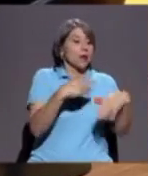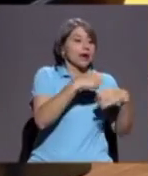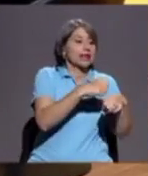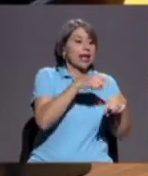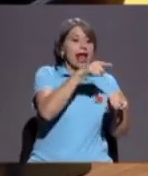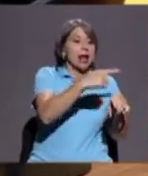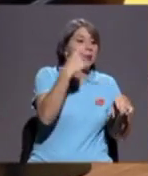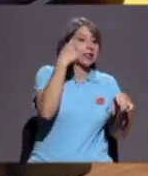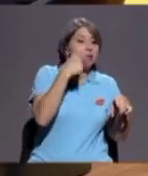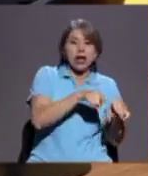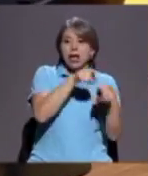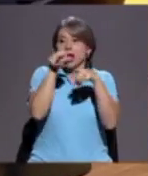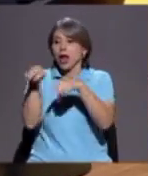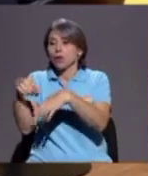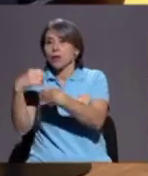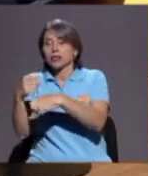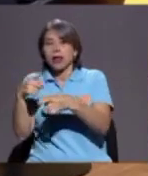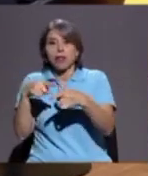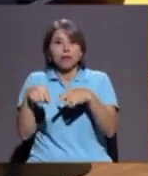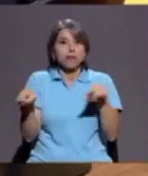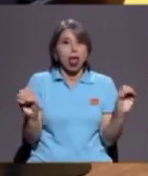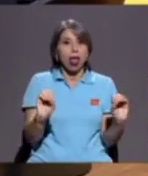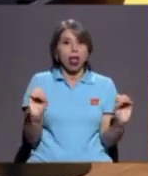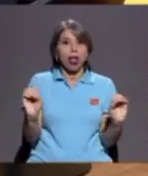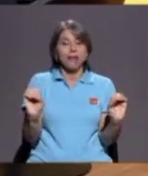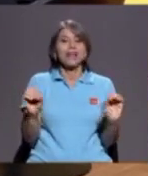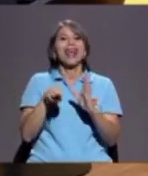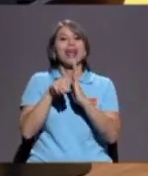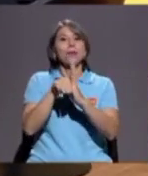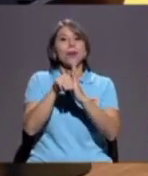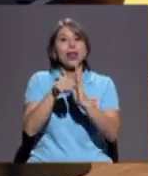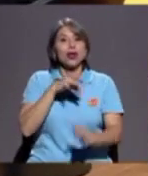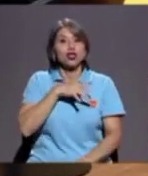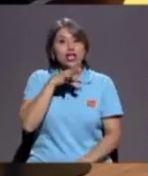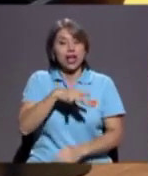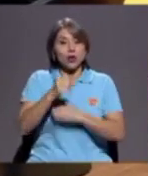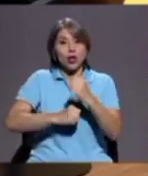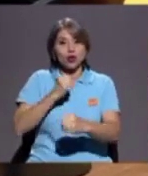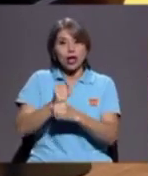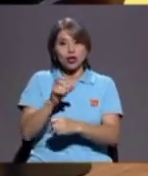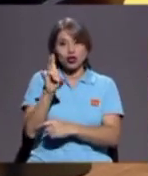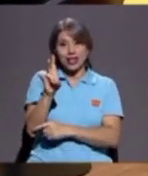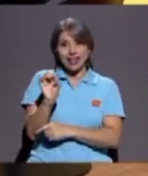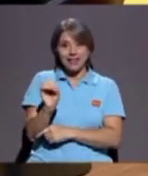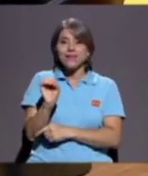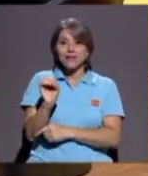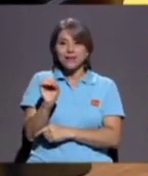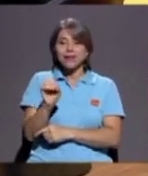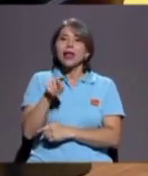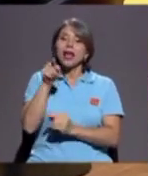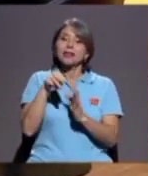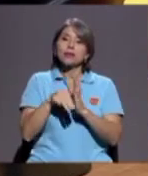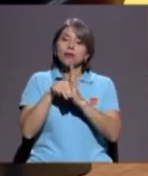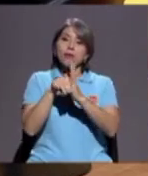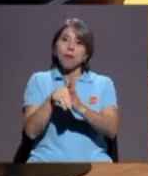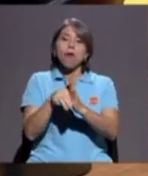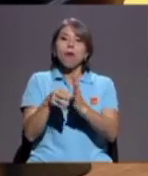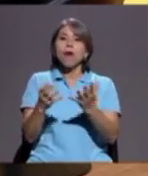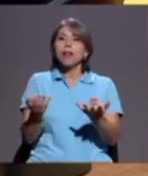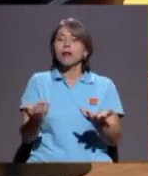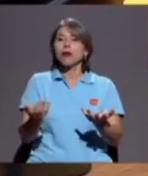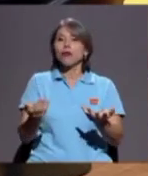¿verdad? Entonces, por ejemplo, el modelo chileno que ellos comenzaron a implantar de los años 70, más o menos por ahí, ¿verdad? Es un modelo en donde, por